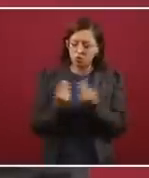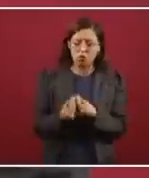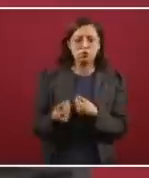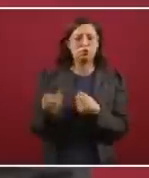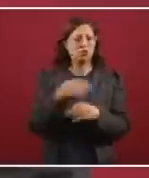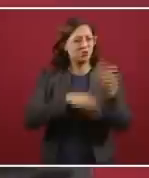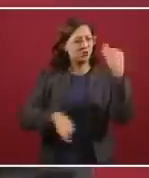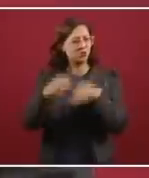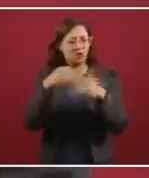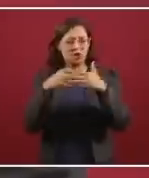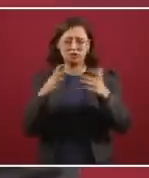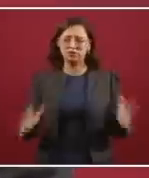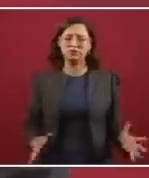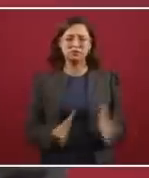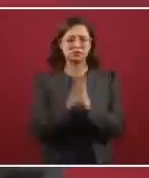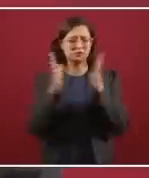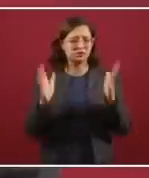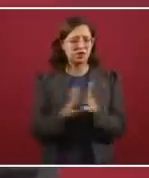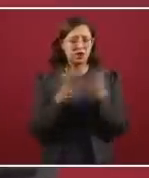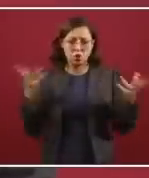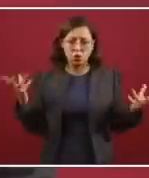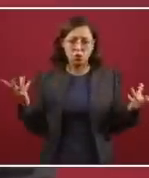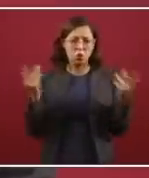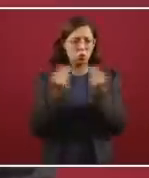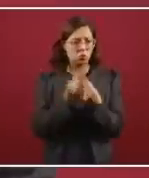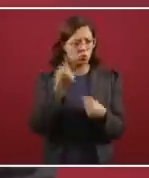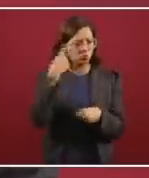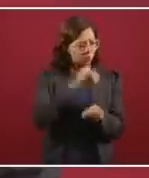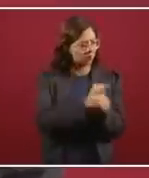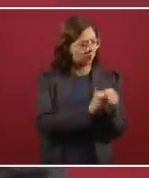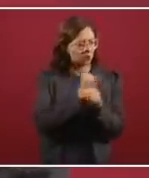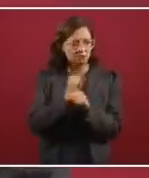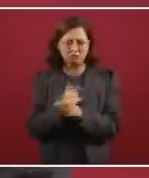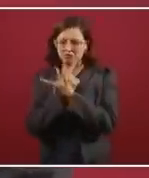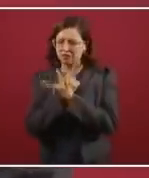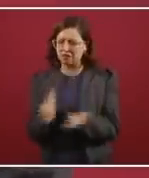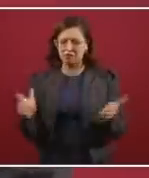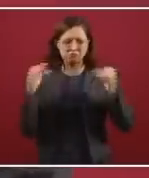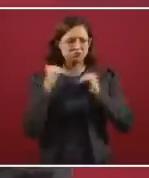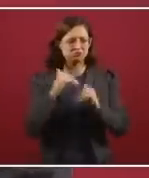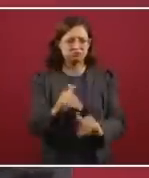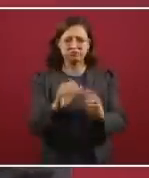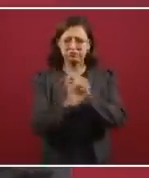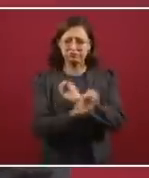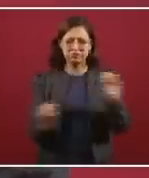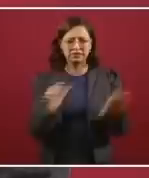venir todos sin ninguna limitante.